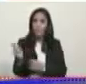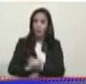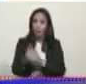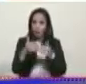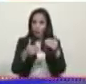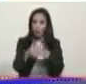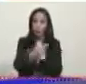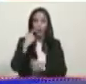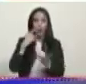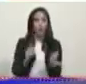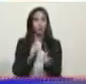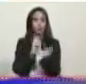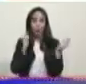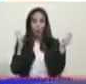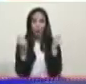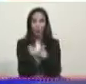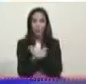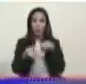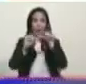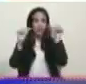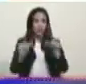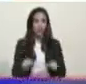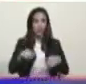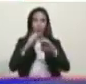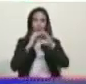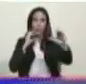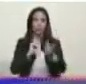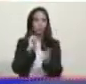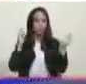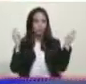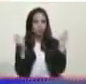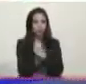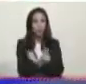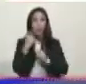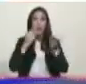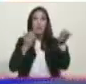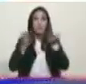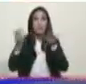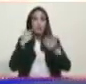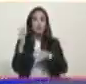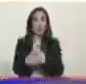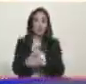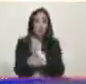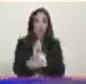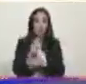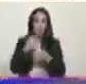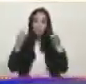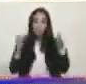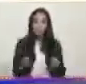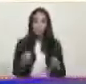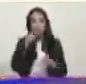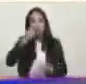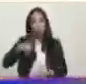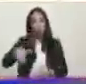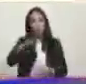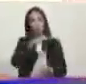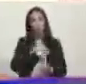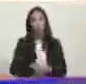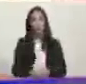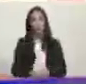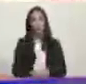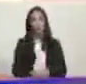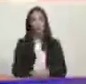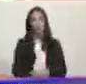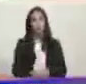una revolución en el sistema de transporte nacional y darle servicio de transporte de calidad al pueblo de Venezuela